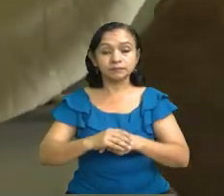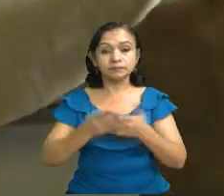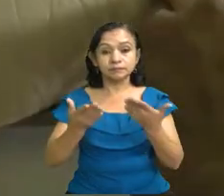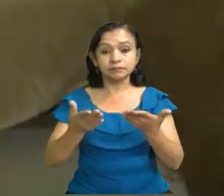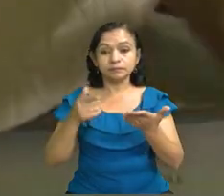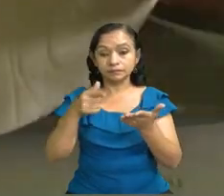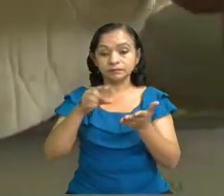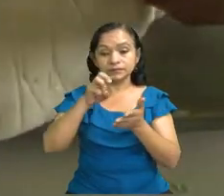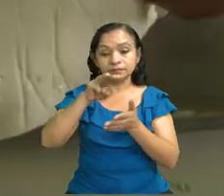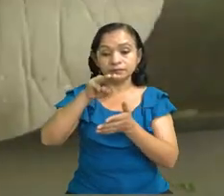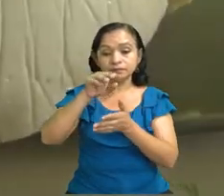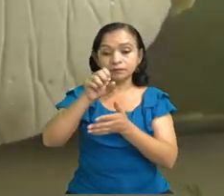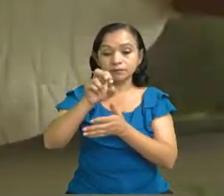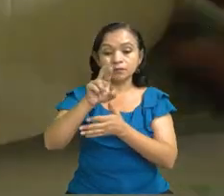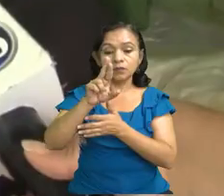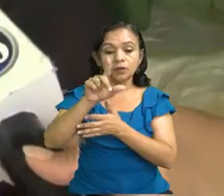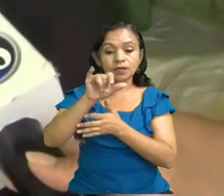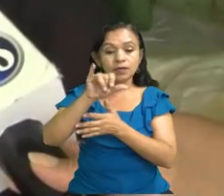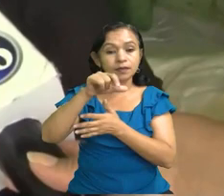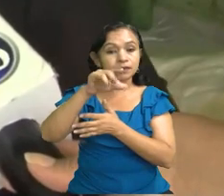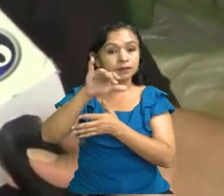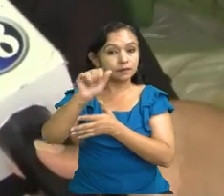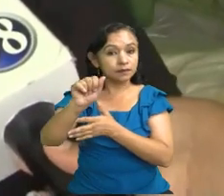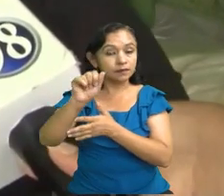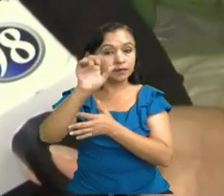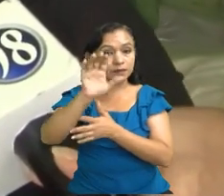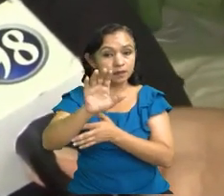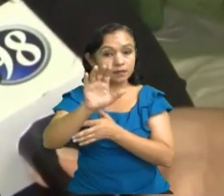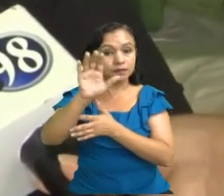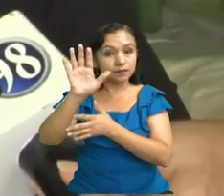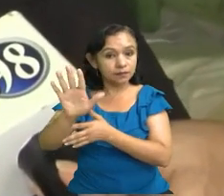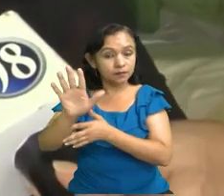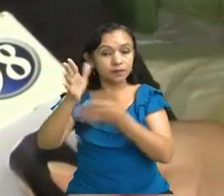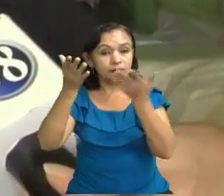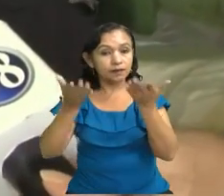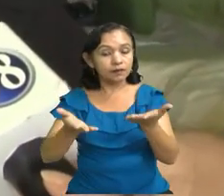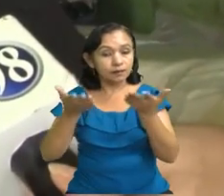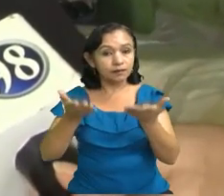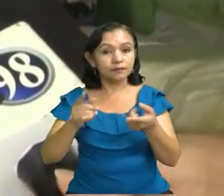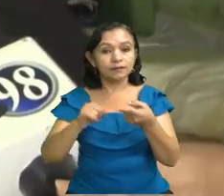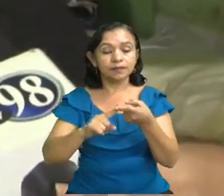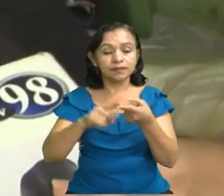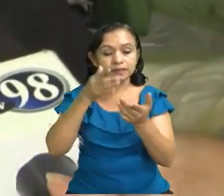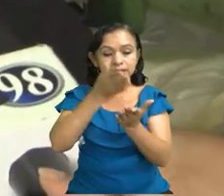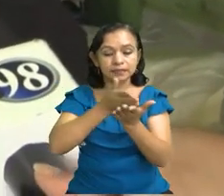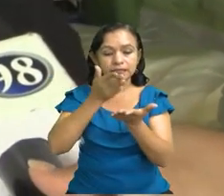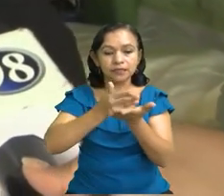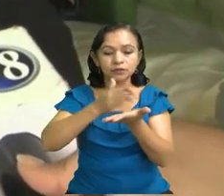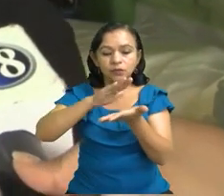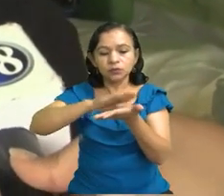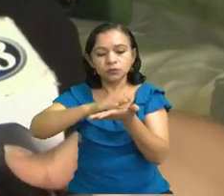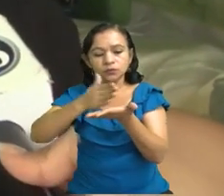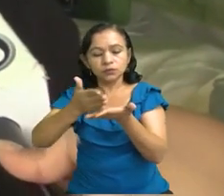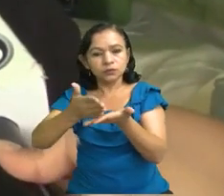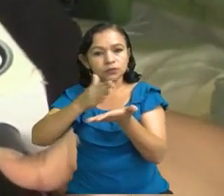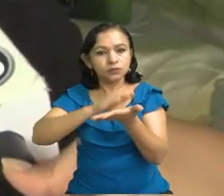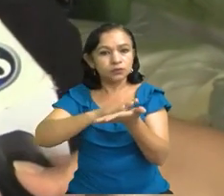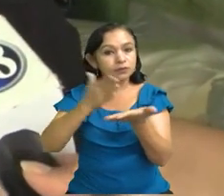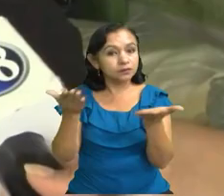este Moralique. Ese lo tenemos a 55 la libra. El queso asado lo tenemos